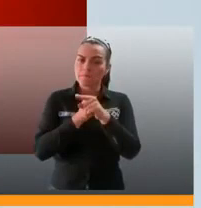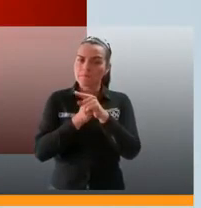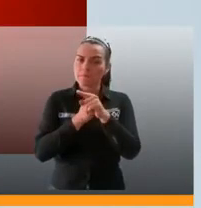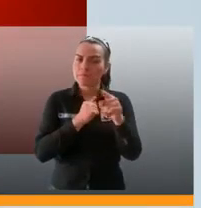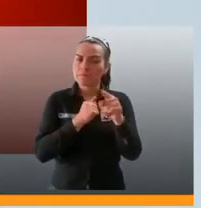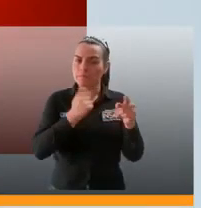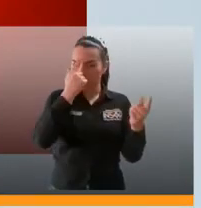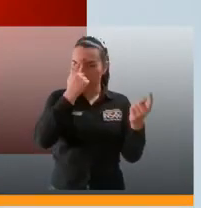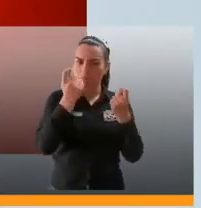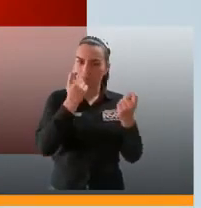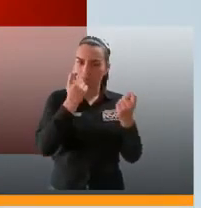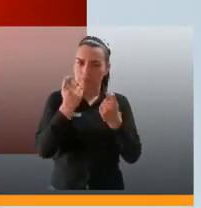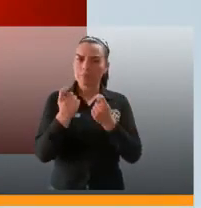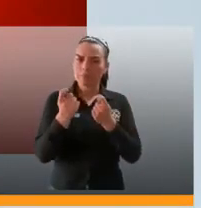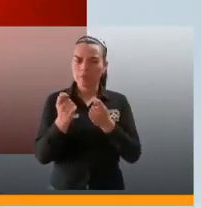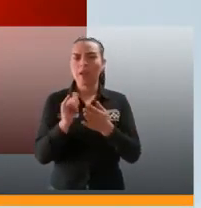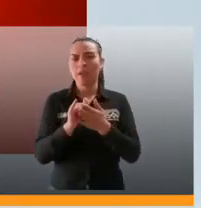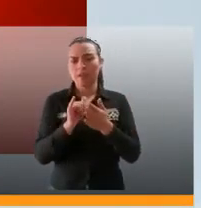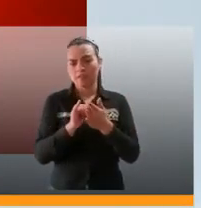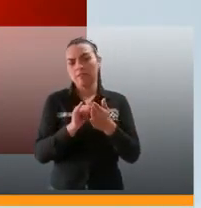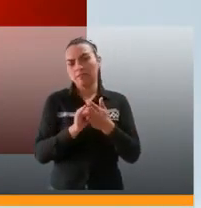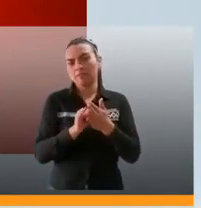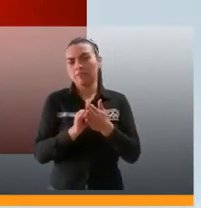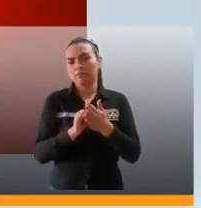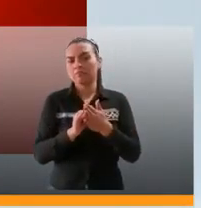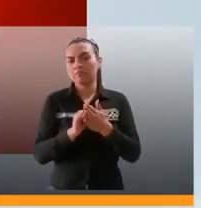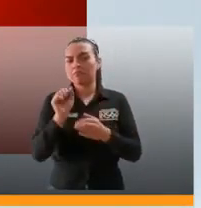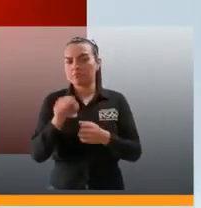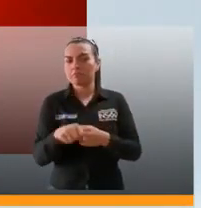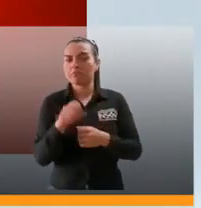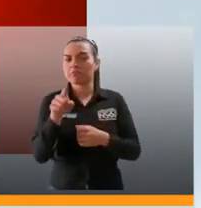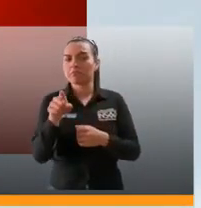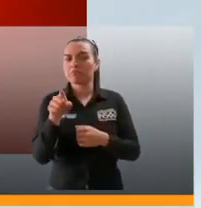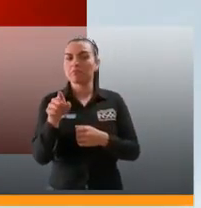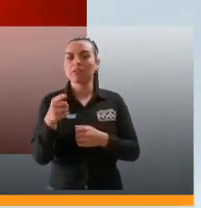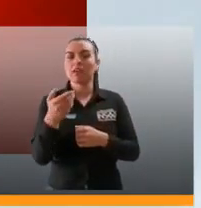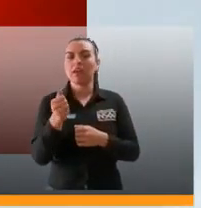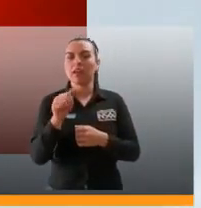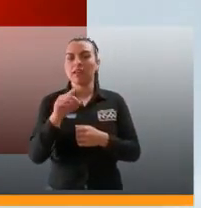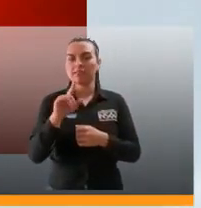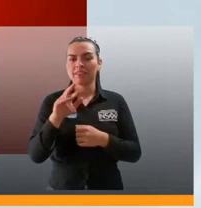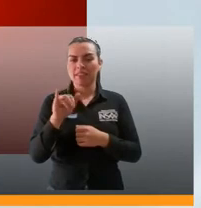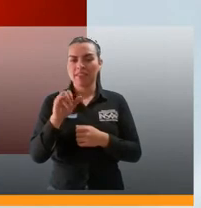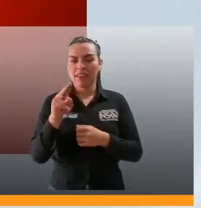tenemos proyectadas. Entonces, empecemos con Adriana, con el Answers Garden.